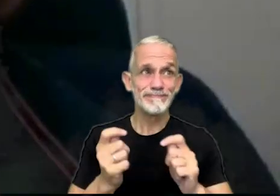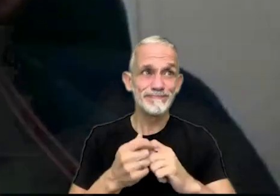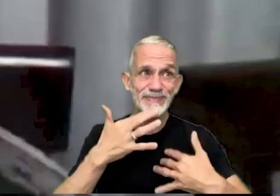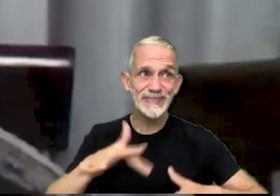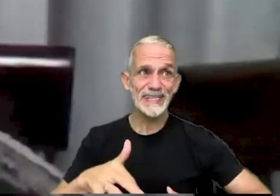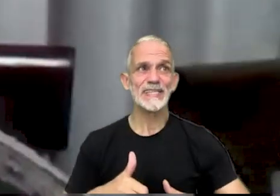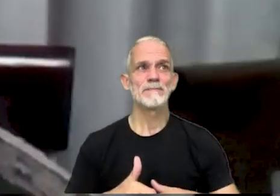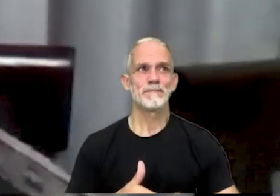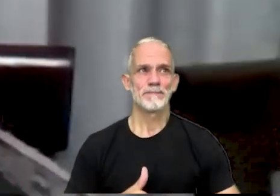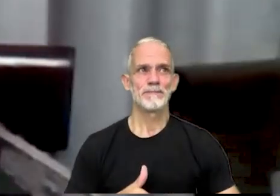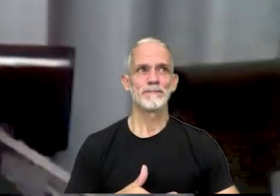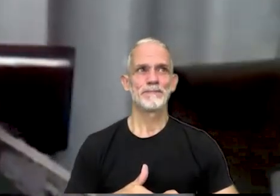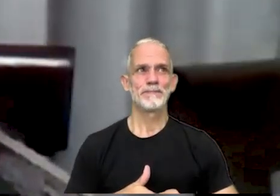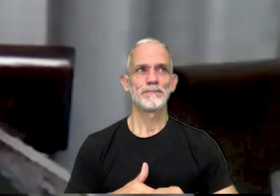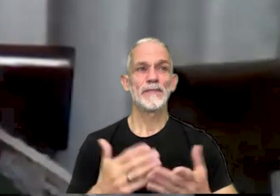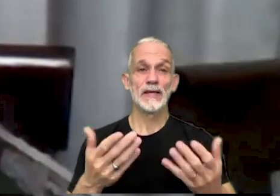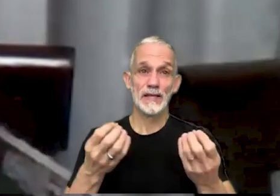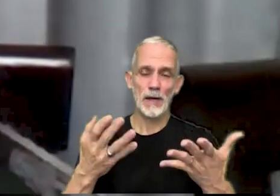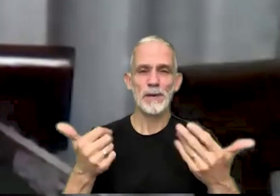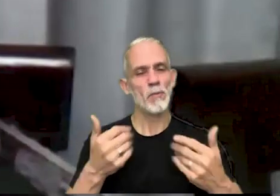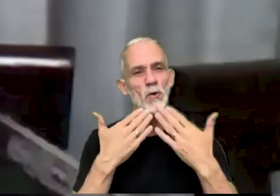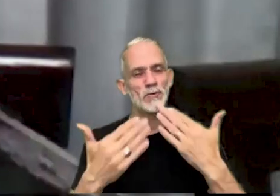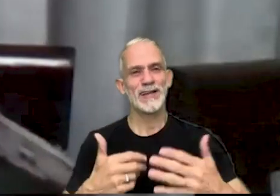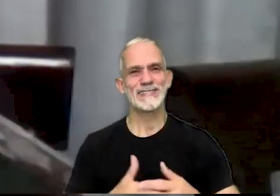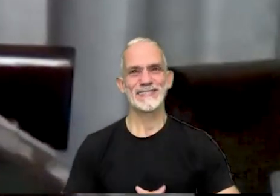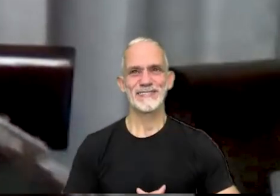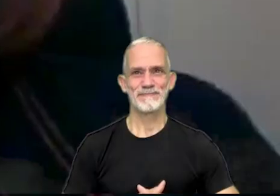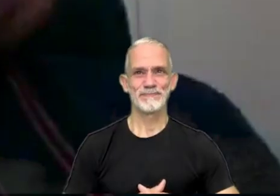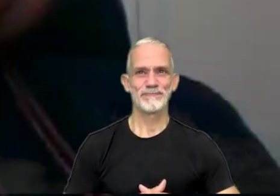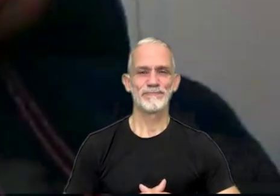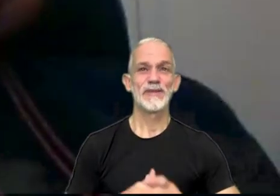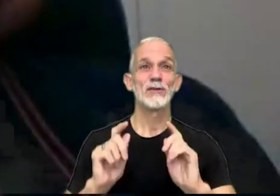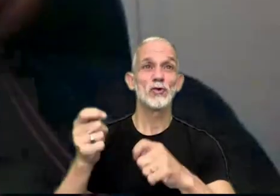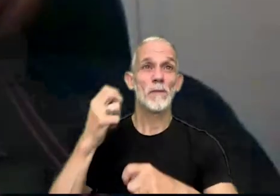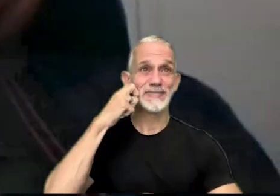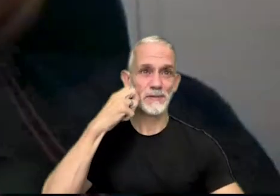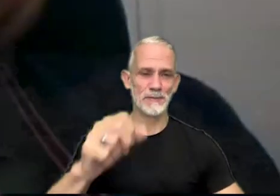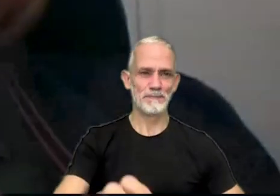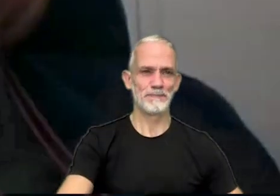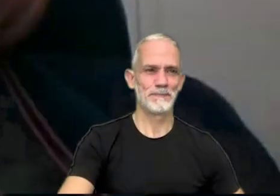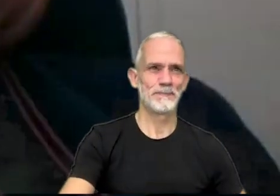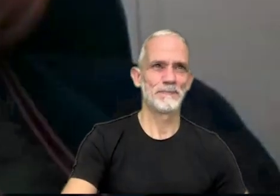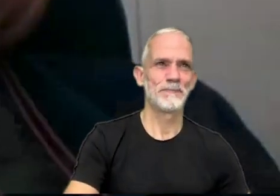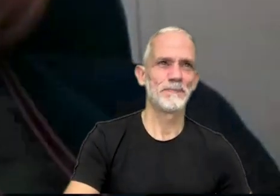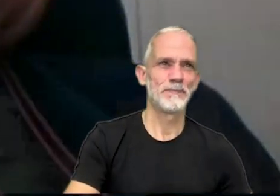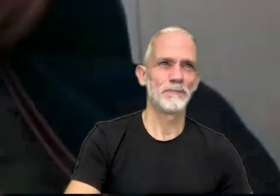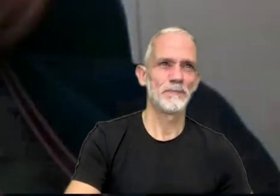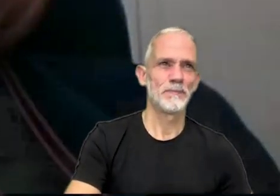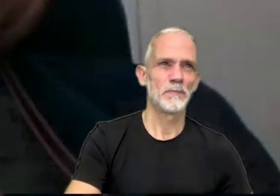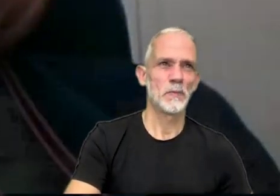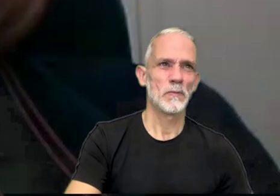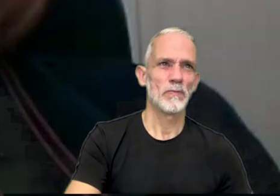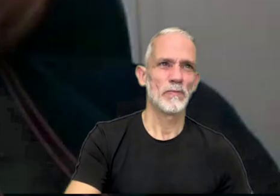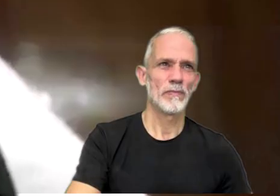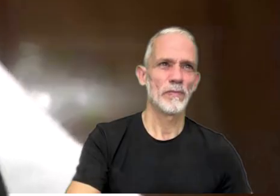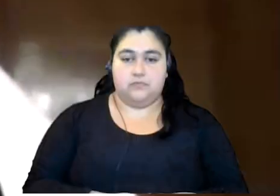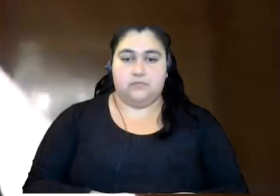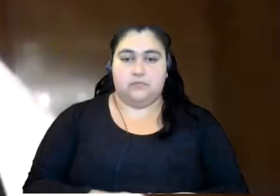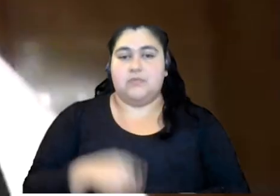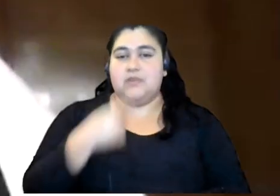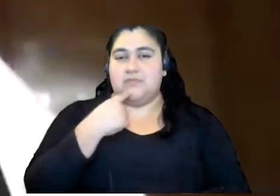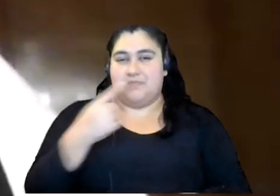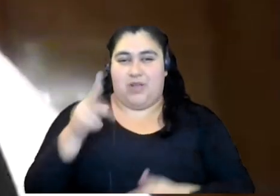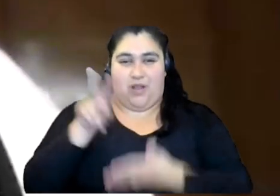entiende? sí, sí, sí, está bien. Bueno, gracias, ¿eh? Por favor. Eh, Te leo